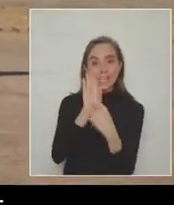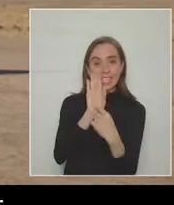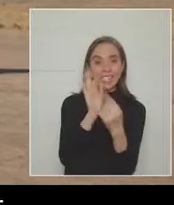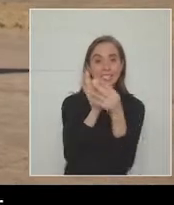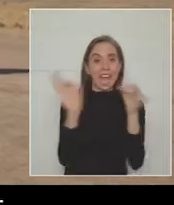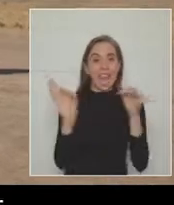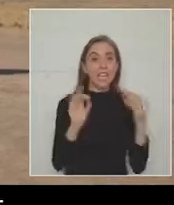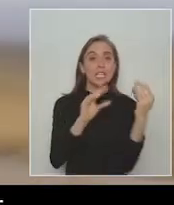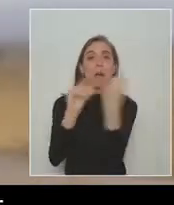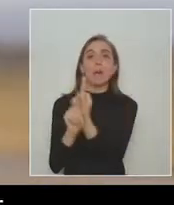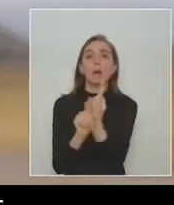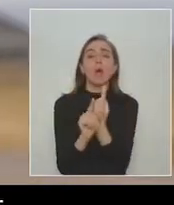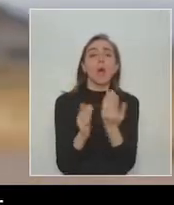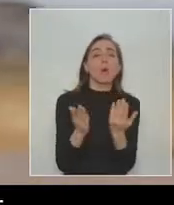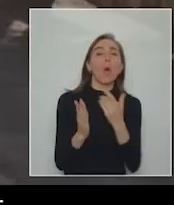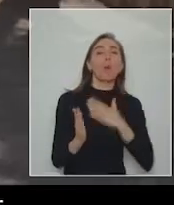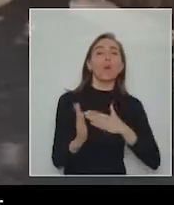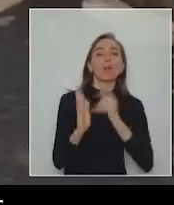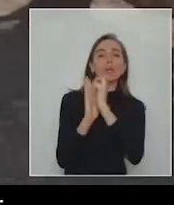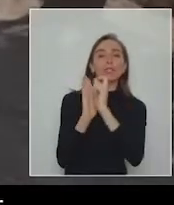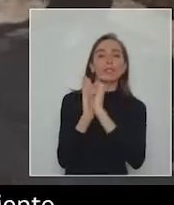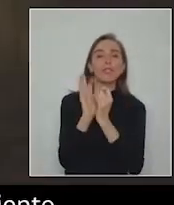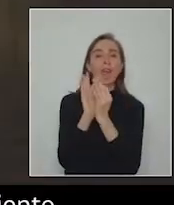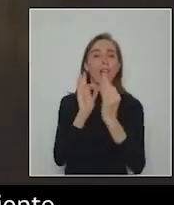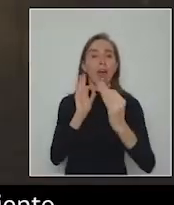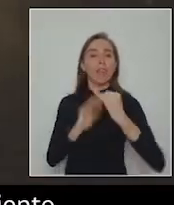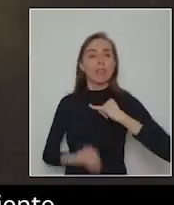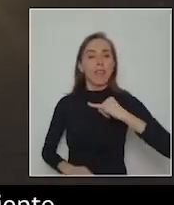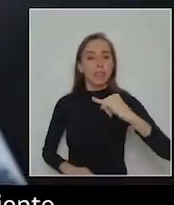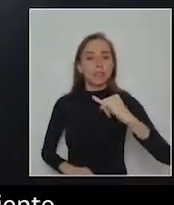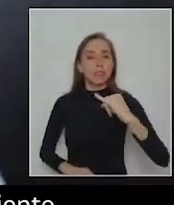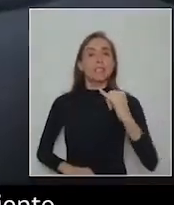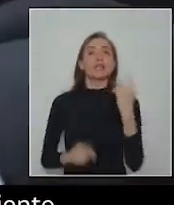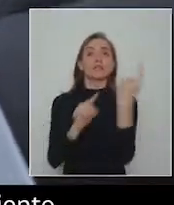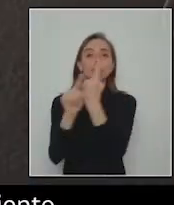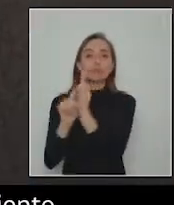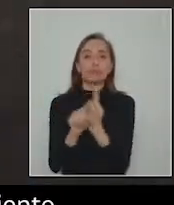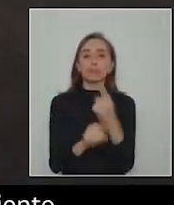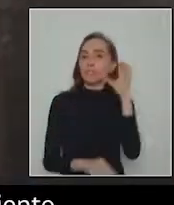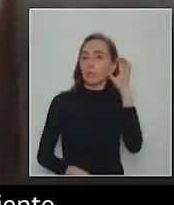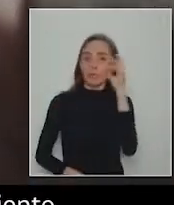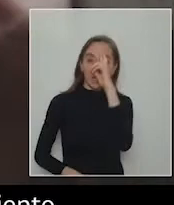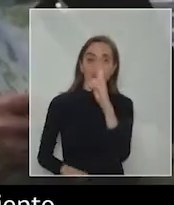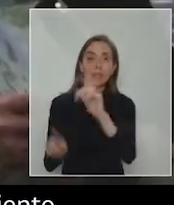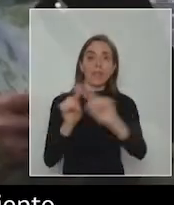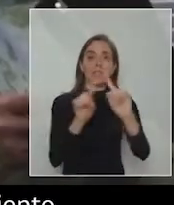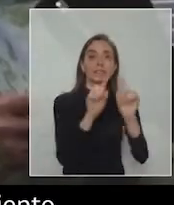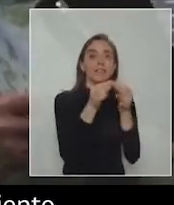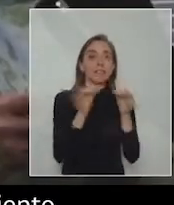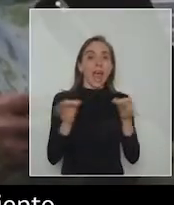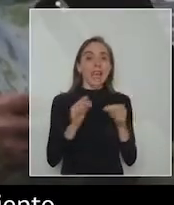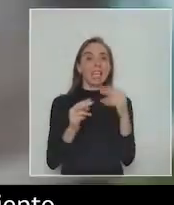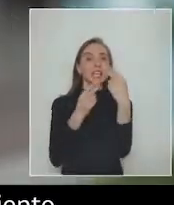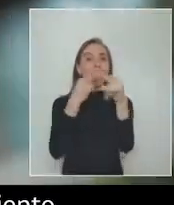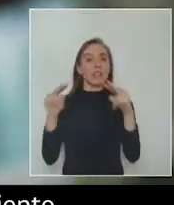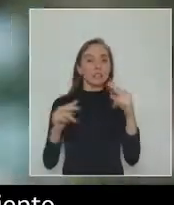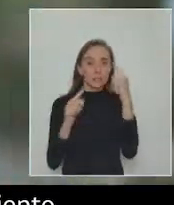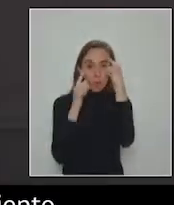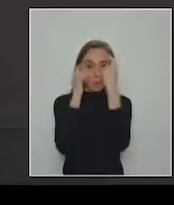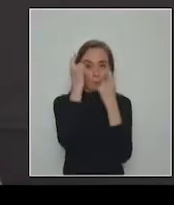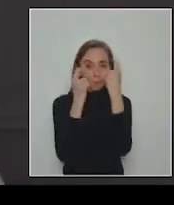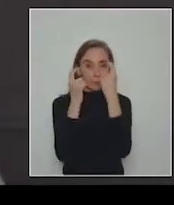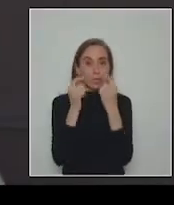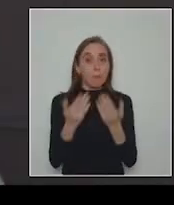Líneas de conversación para escribir la línea que queremos seguir. Dialogando, escuchando y respetando las diferentes líneas de